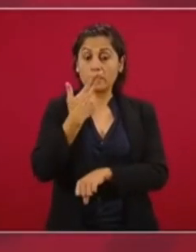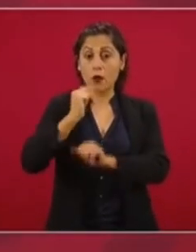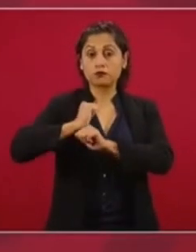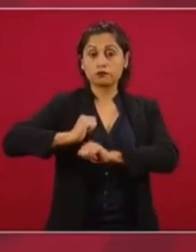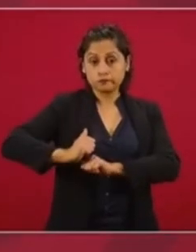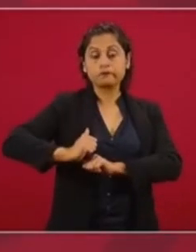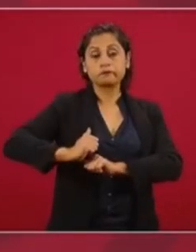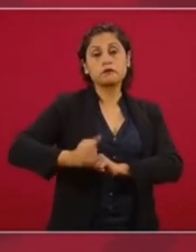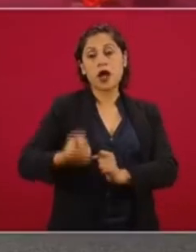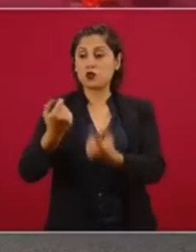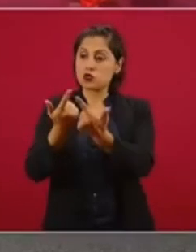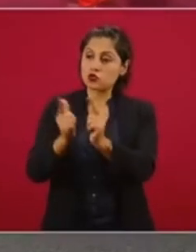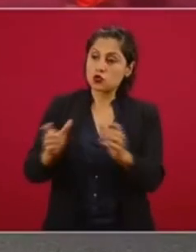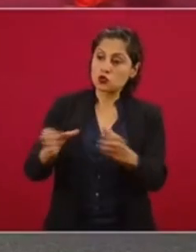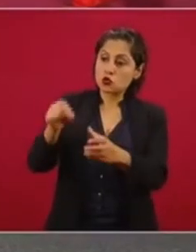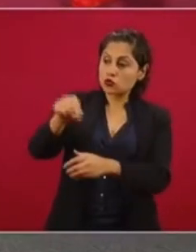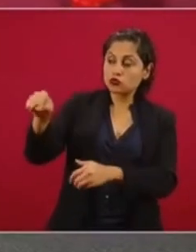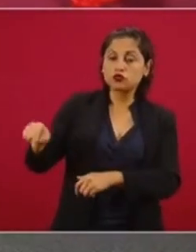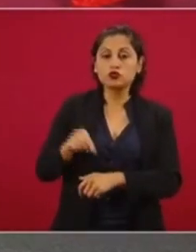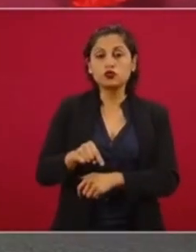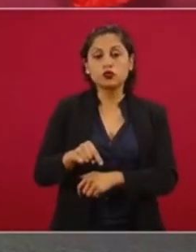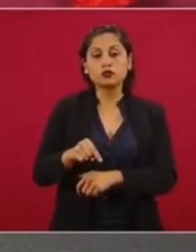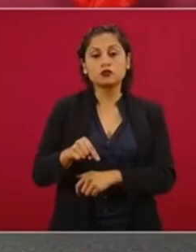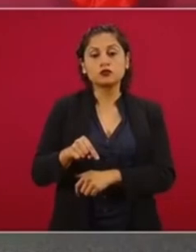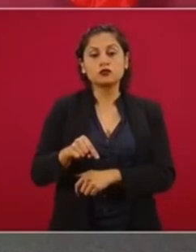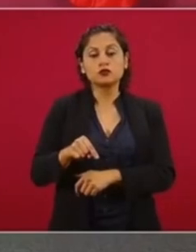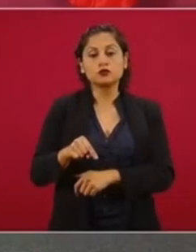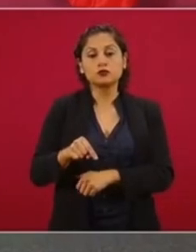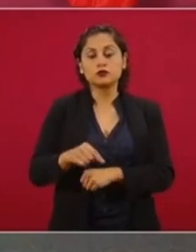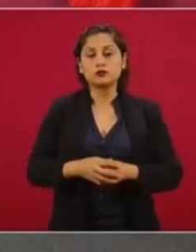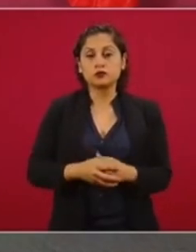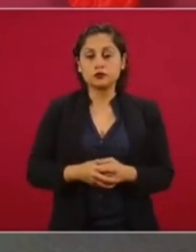algunos grupos y partidos no se esté